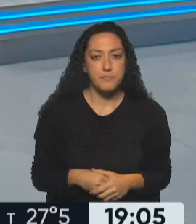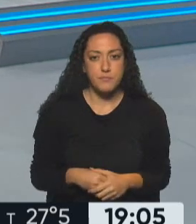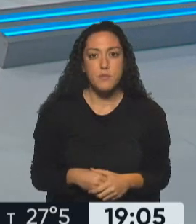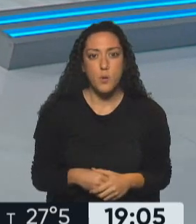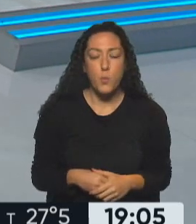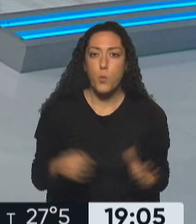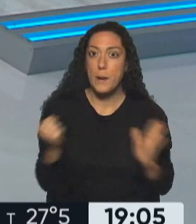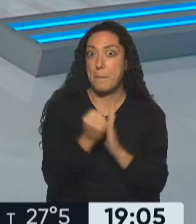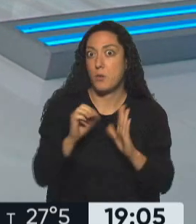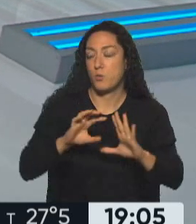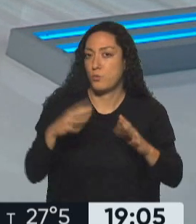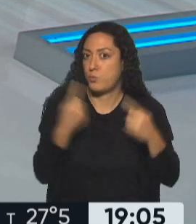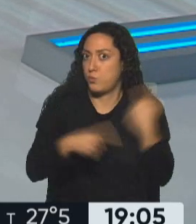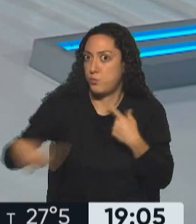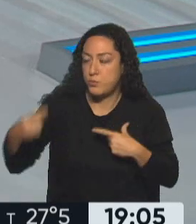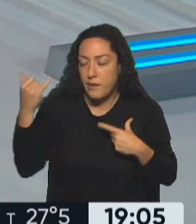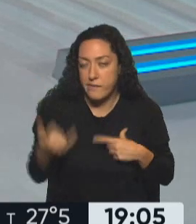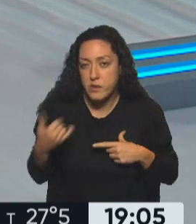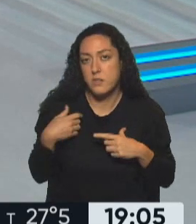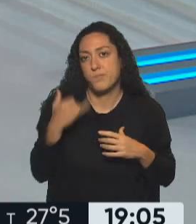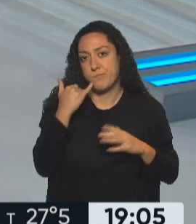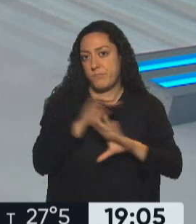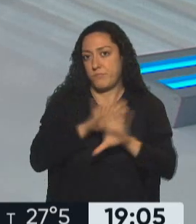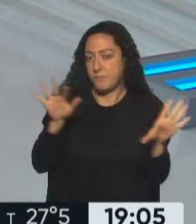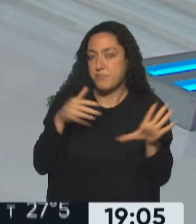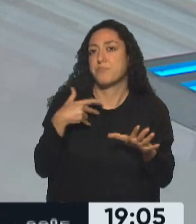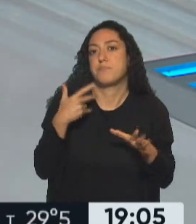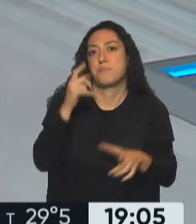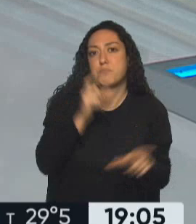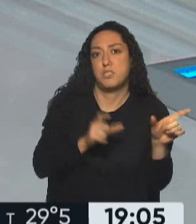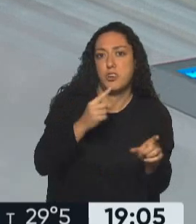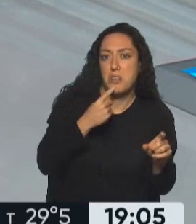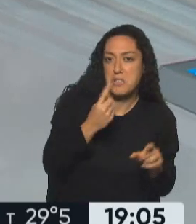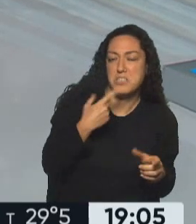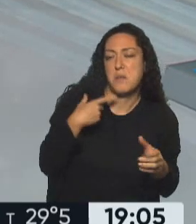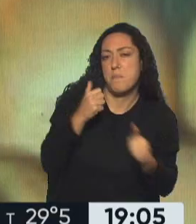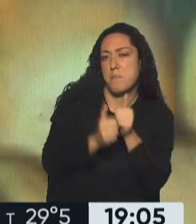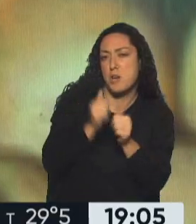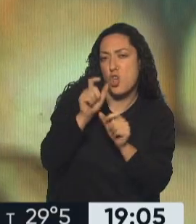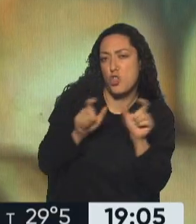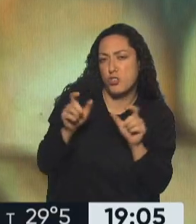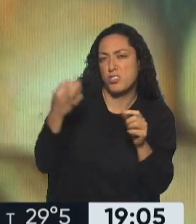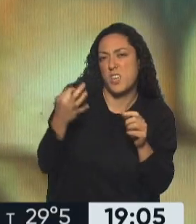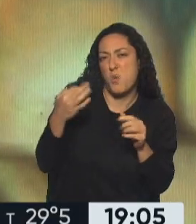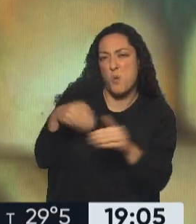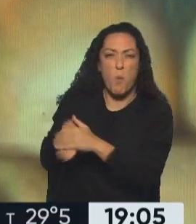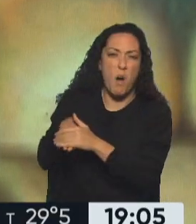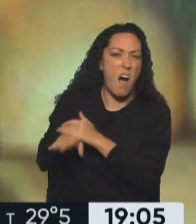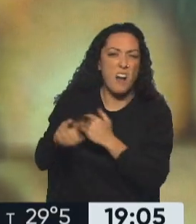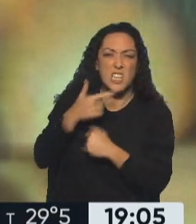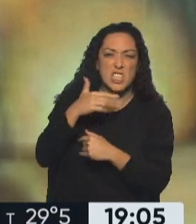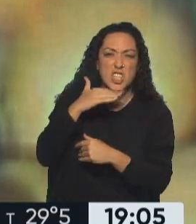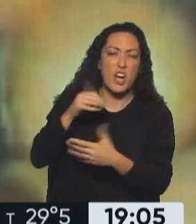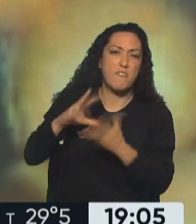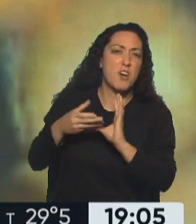un universo de repercusiones ya felicitas. Hay quienes dicen, la verdad que el productor va a preferir quedarse con la soja, ¿no?, como método